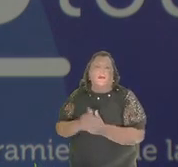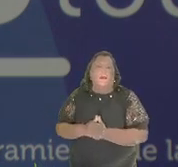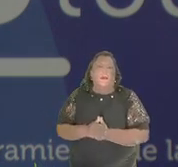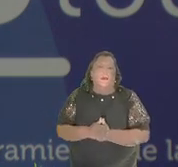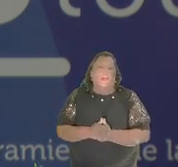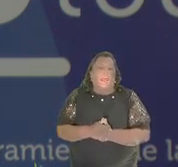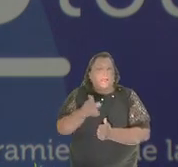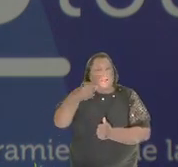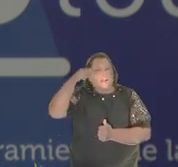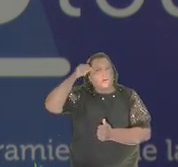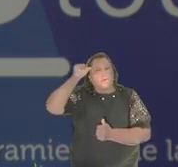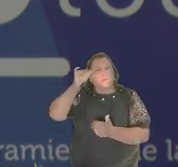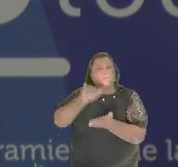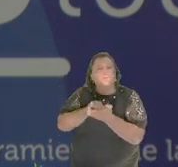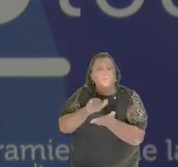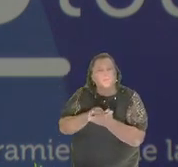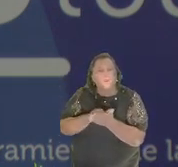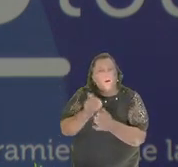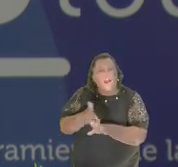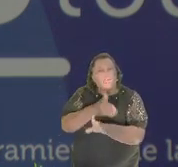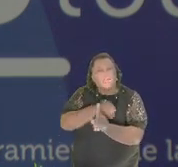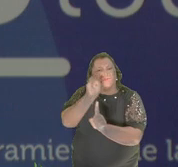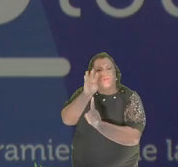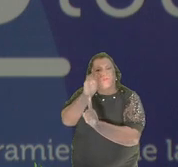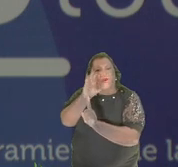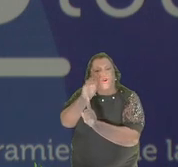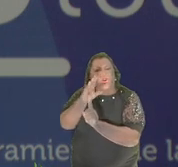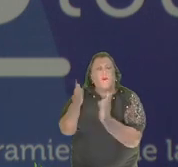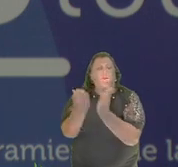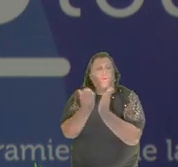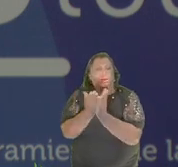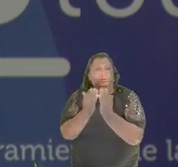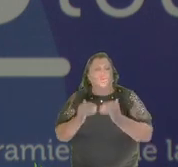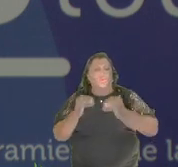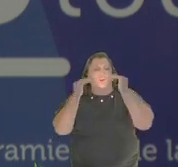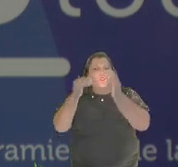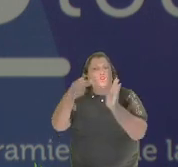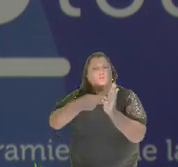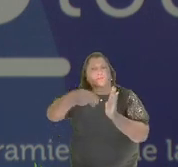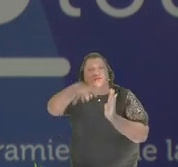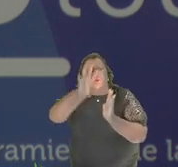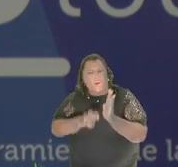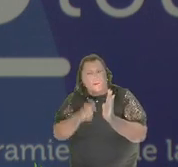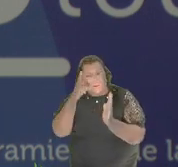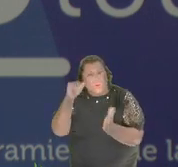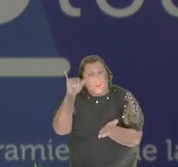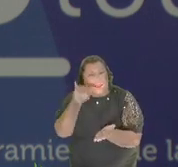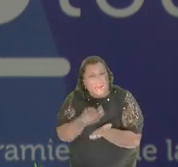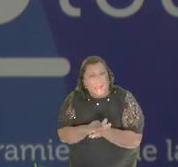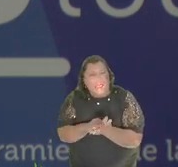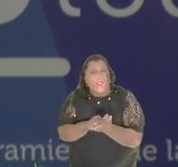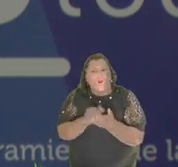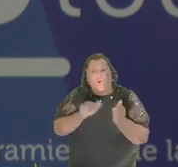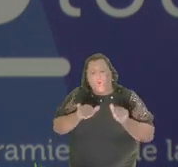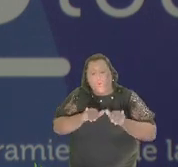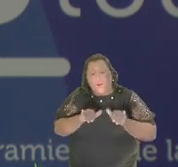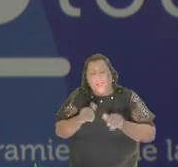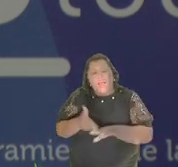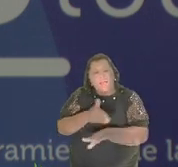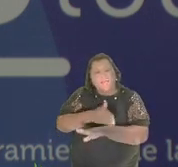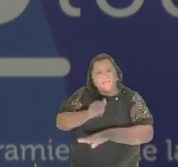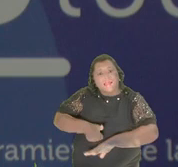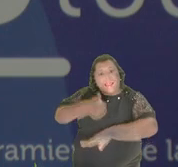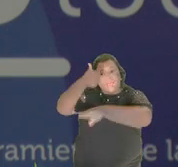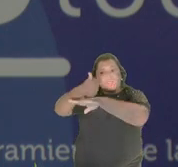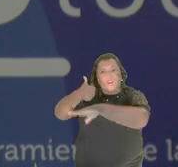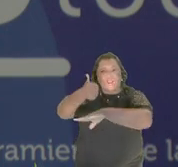si recordamos el foro que hicimos de educación superior en 2019, creo que coordinarán conmigo los señores rectores que